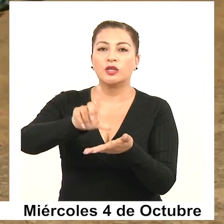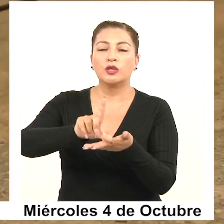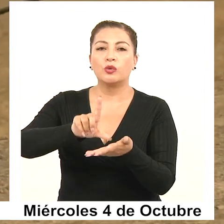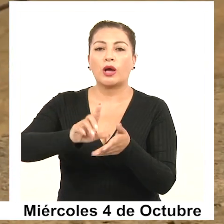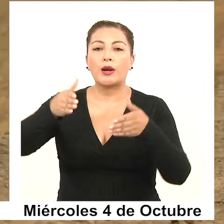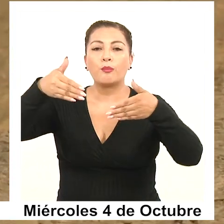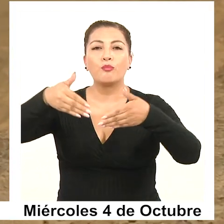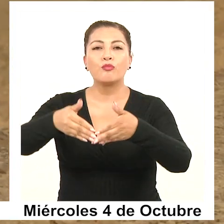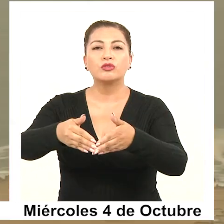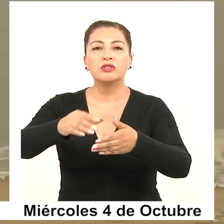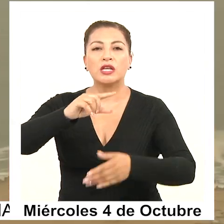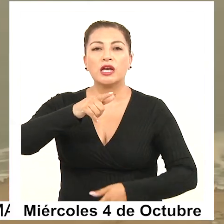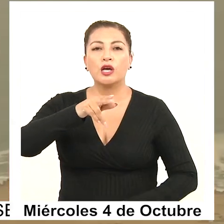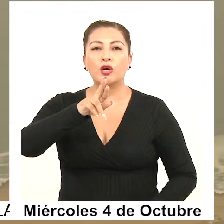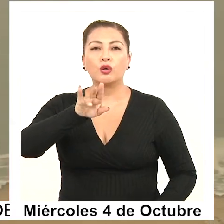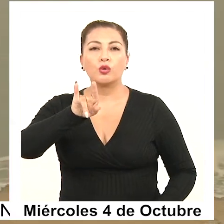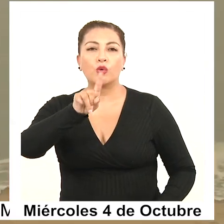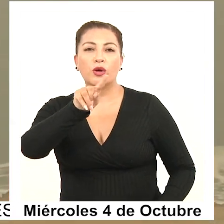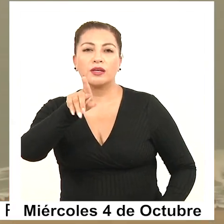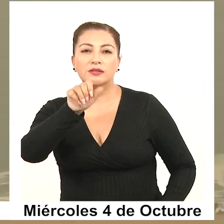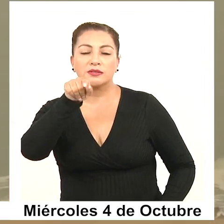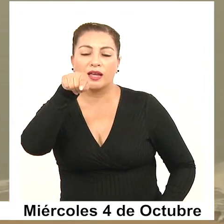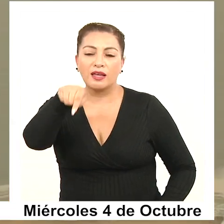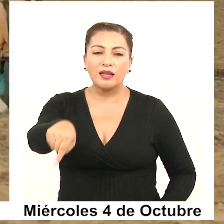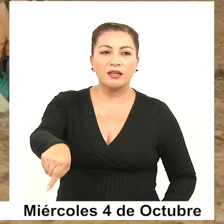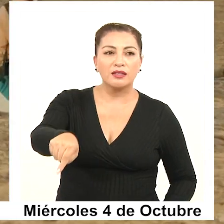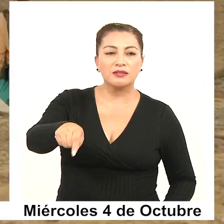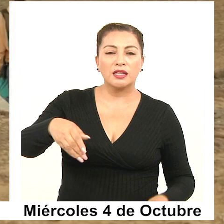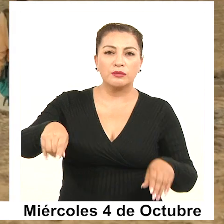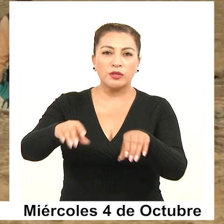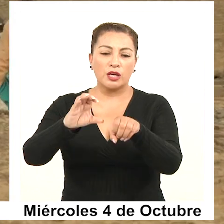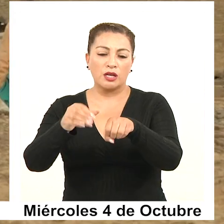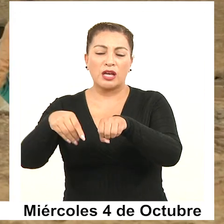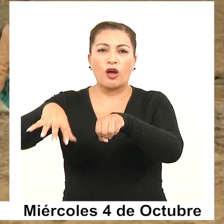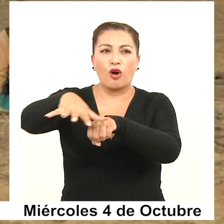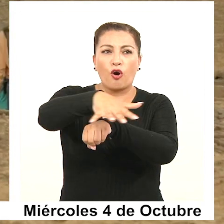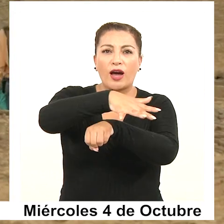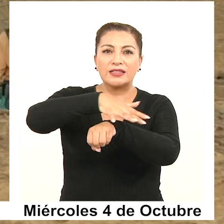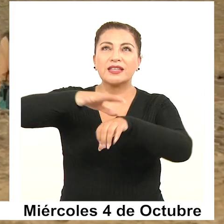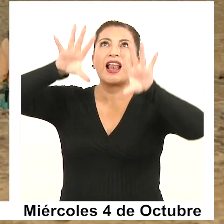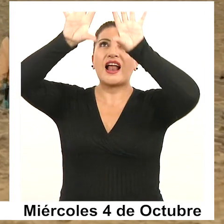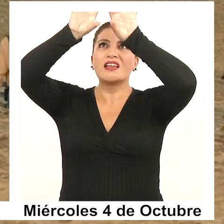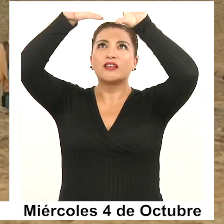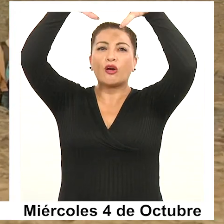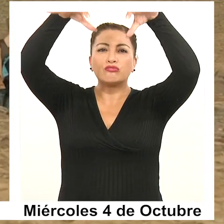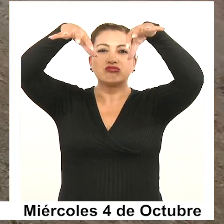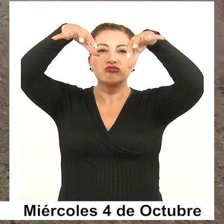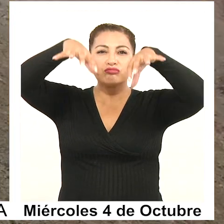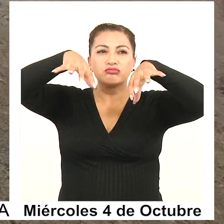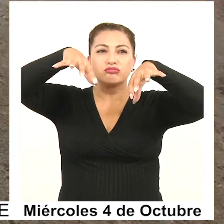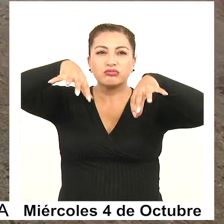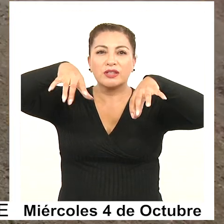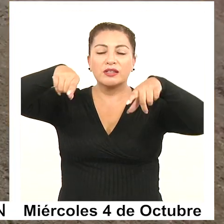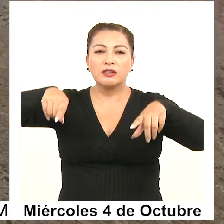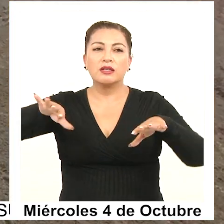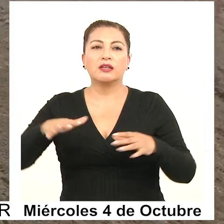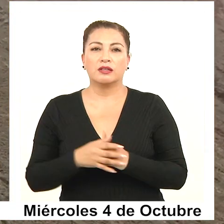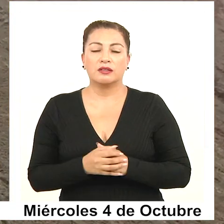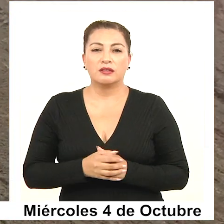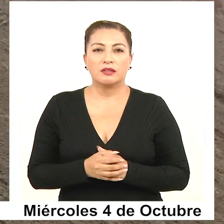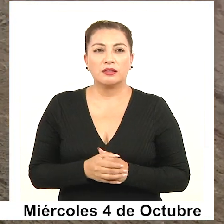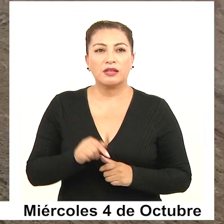de Punta Gruesa, específicamente en el ecosistema de oasis de niebla que aloja una población endémica de